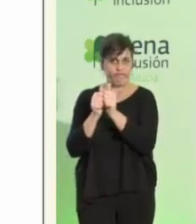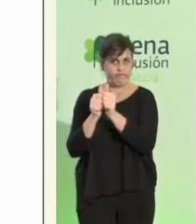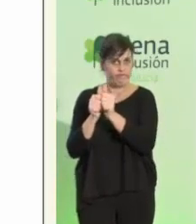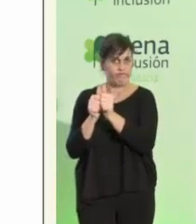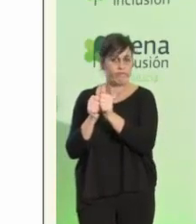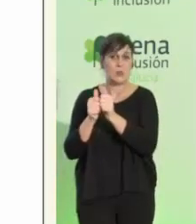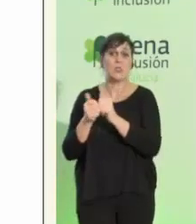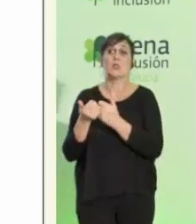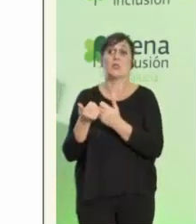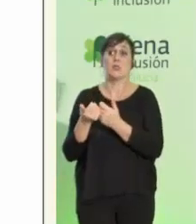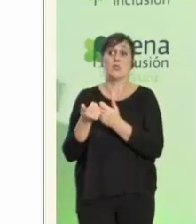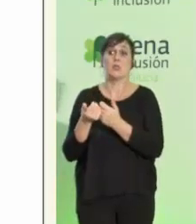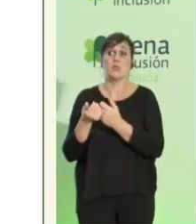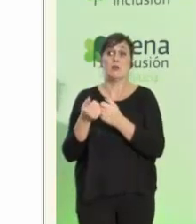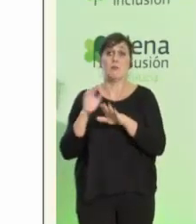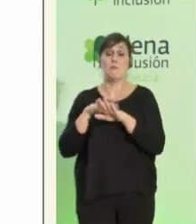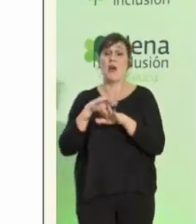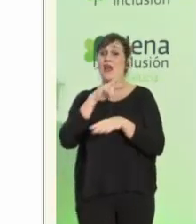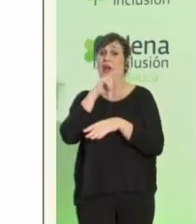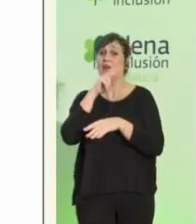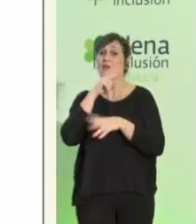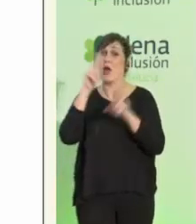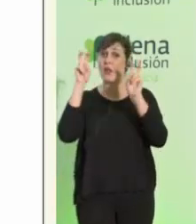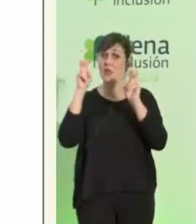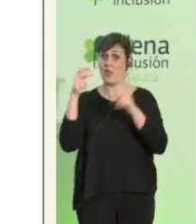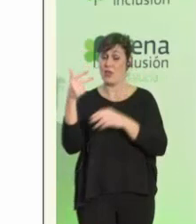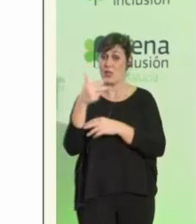Y al hablar sobre derechos,